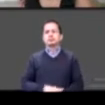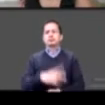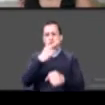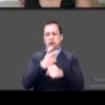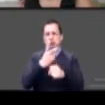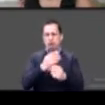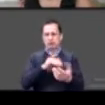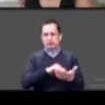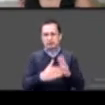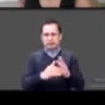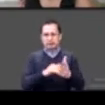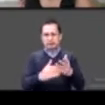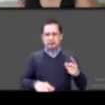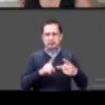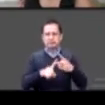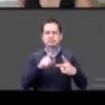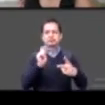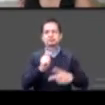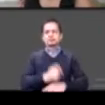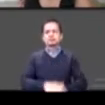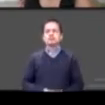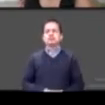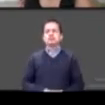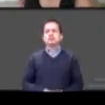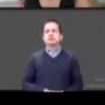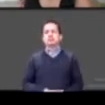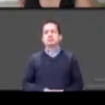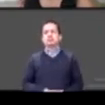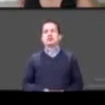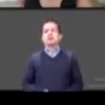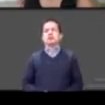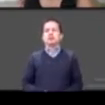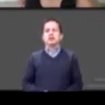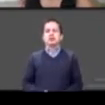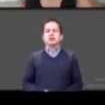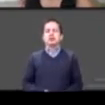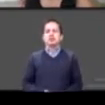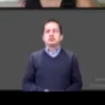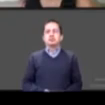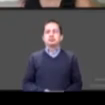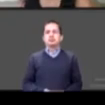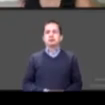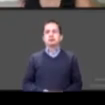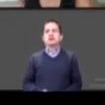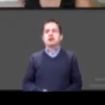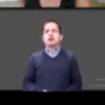En capacitación, es decir, los cómo, ¿no?